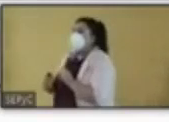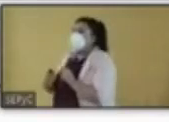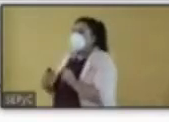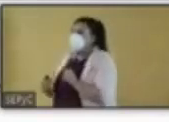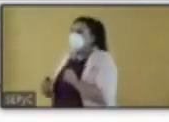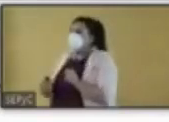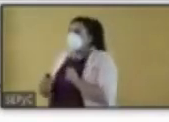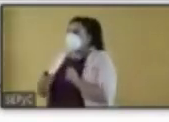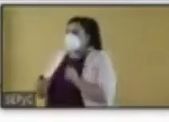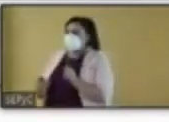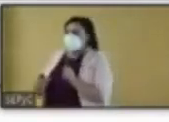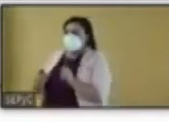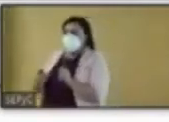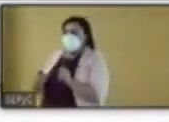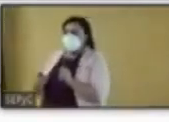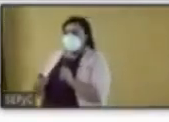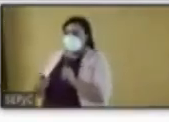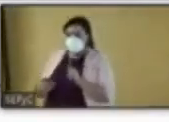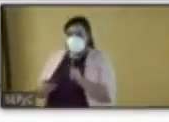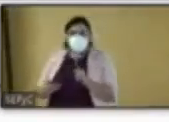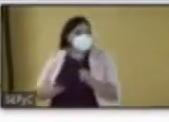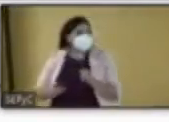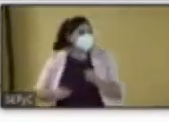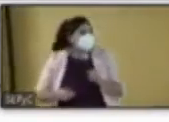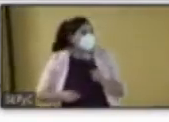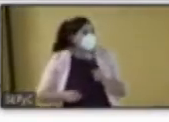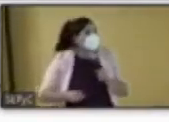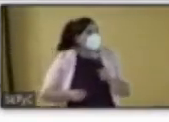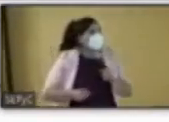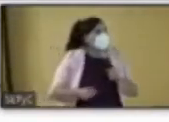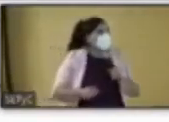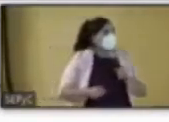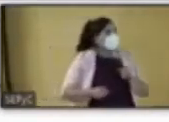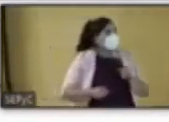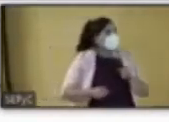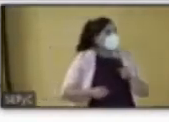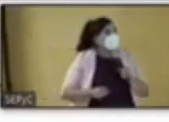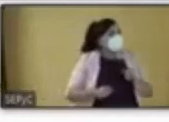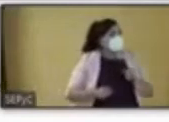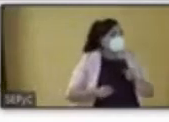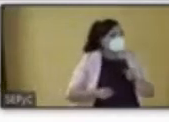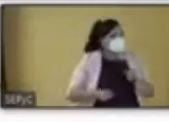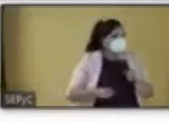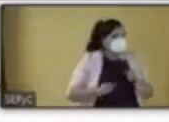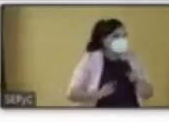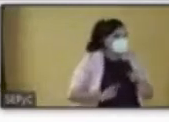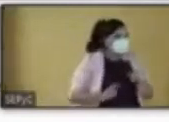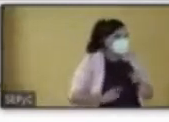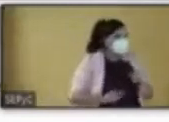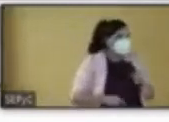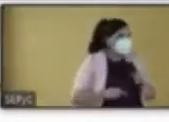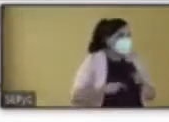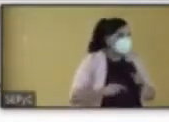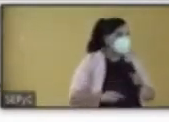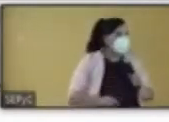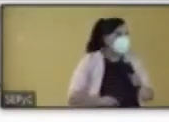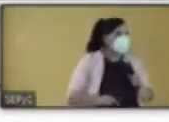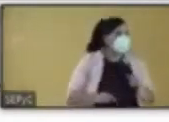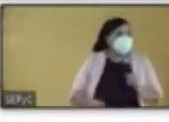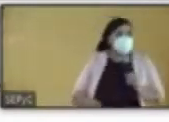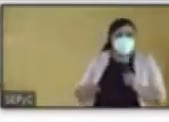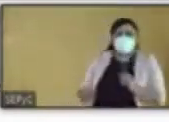encuentro realizando directamente para con la institución. Entonces, es muy importante, aquí muchos